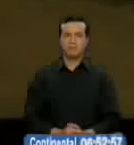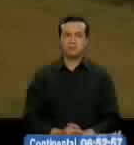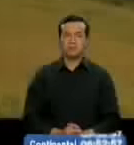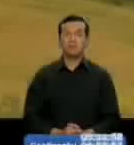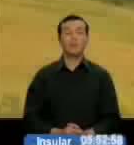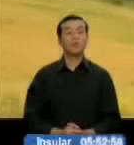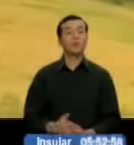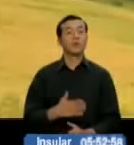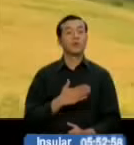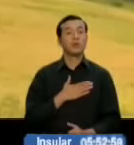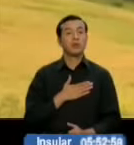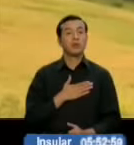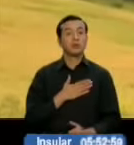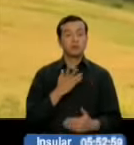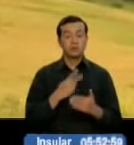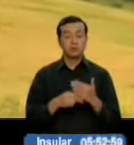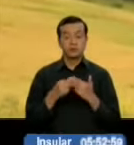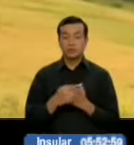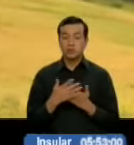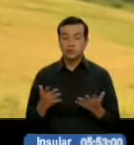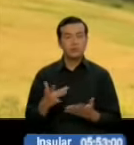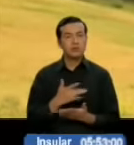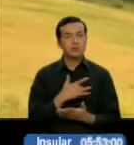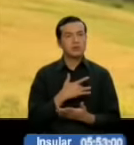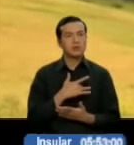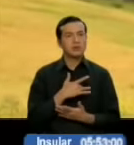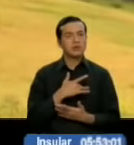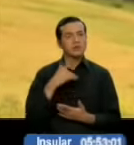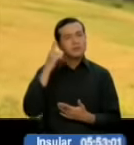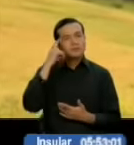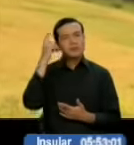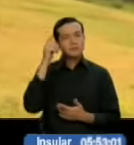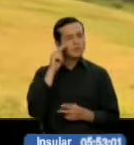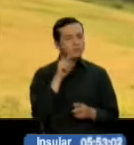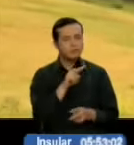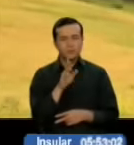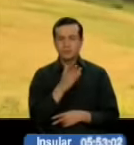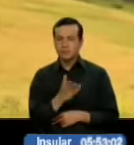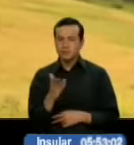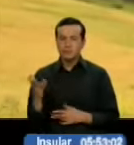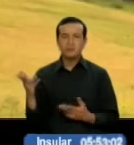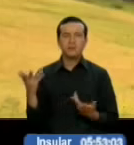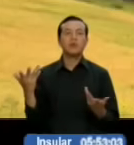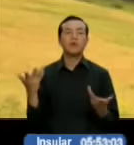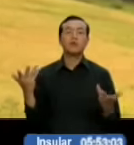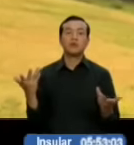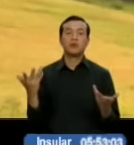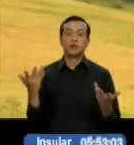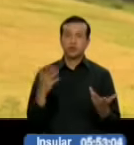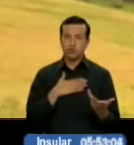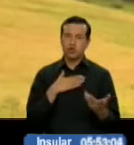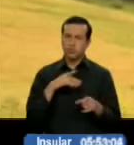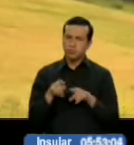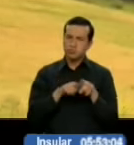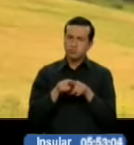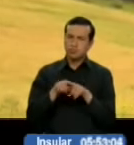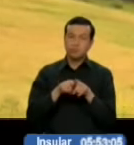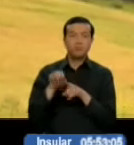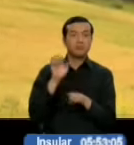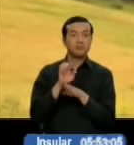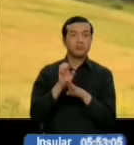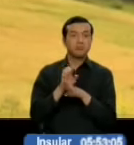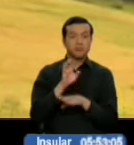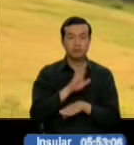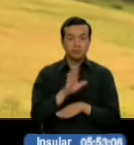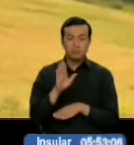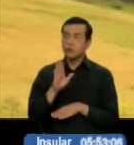Desde que tengo mis niños creo que es mi inspiración, ¿no? El de verlos, que ellos cuando corro aquí en Ecuador,